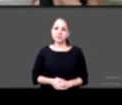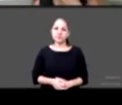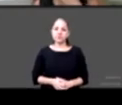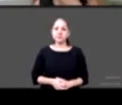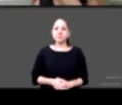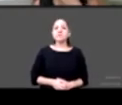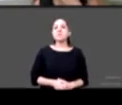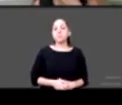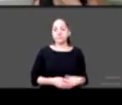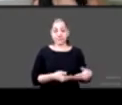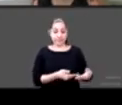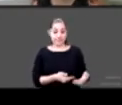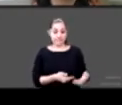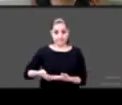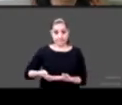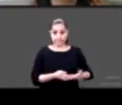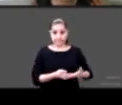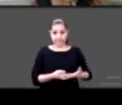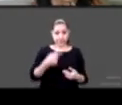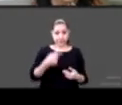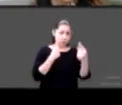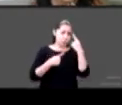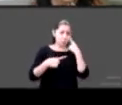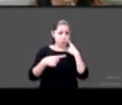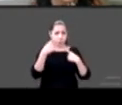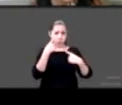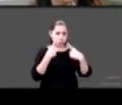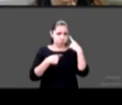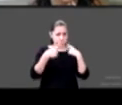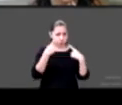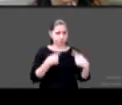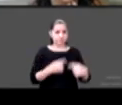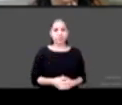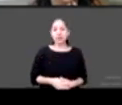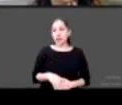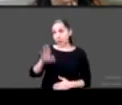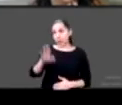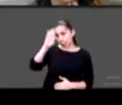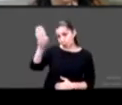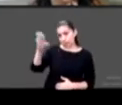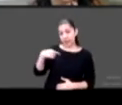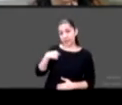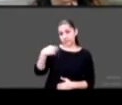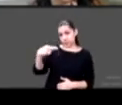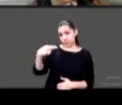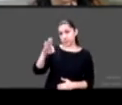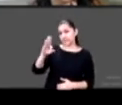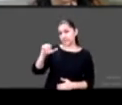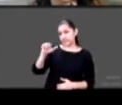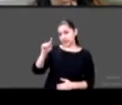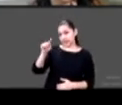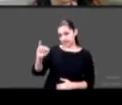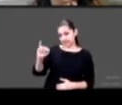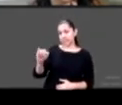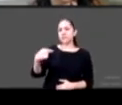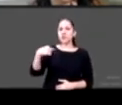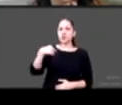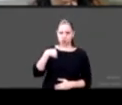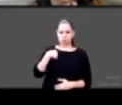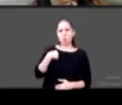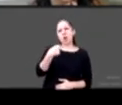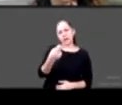Cuando un bebé llora. Hola, mi nombre es Fati y vengo a contarte algo. ¿Sabías